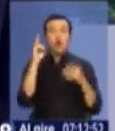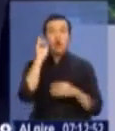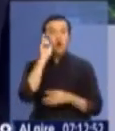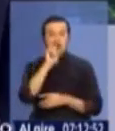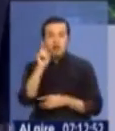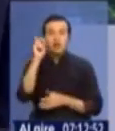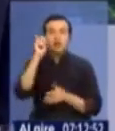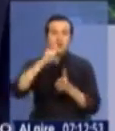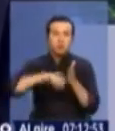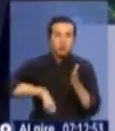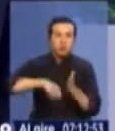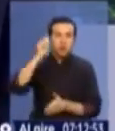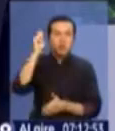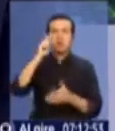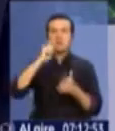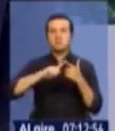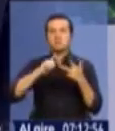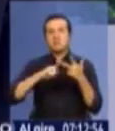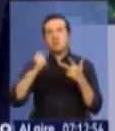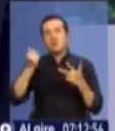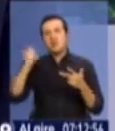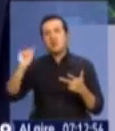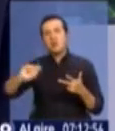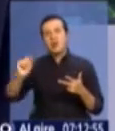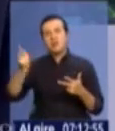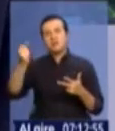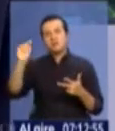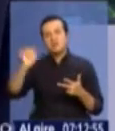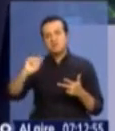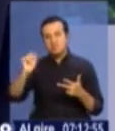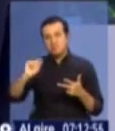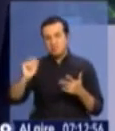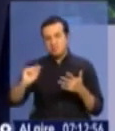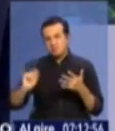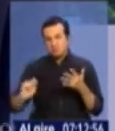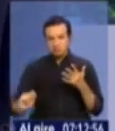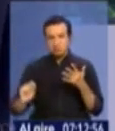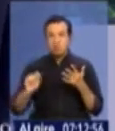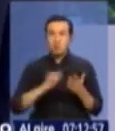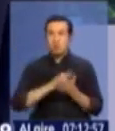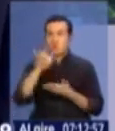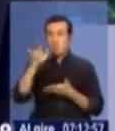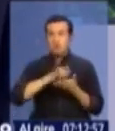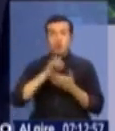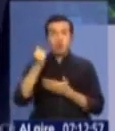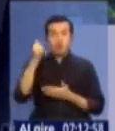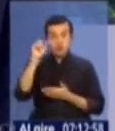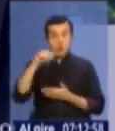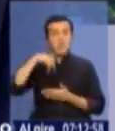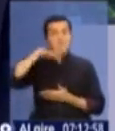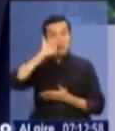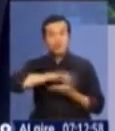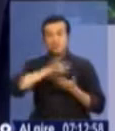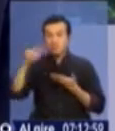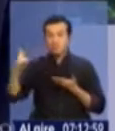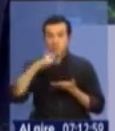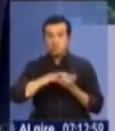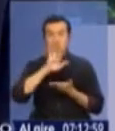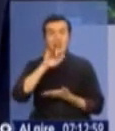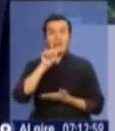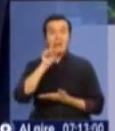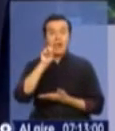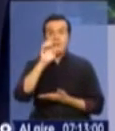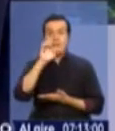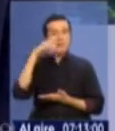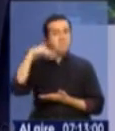una tarifa menor para para los duelos van a haber más vuelos de tam en este caso y